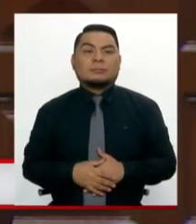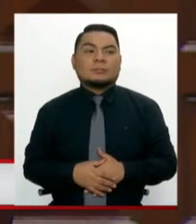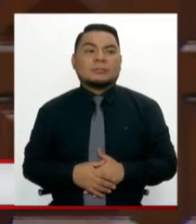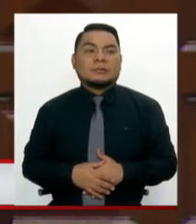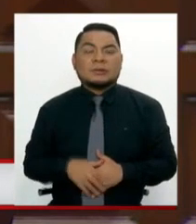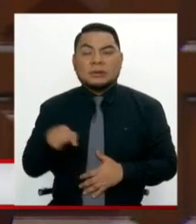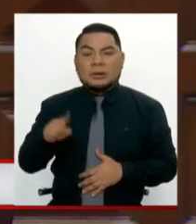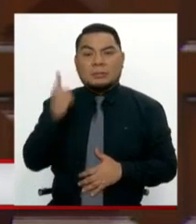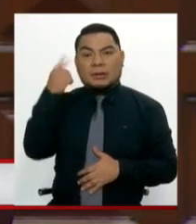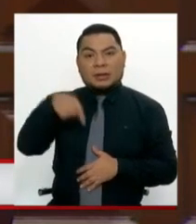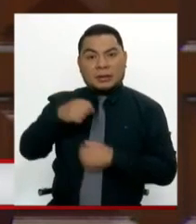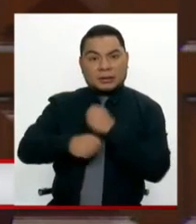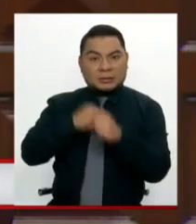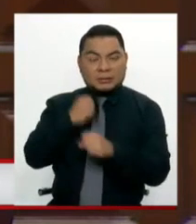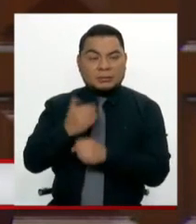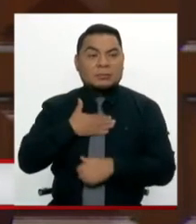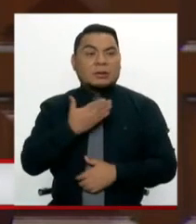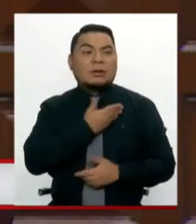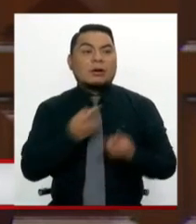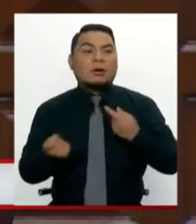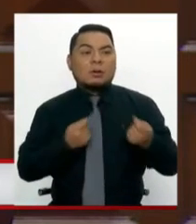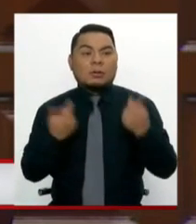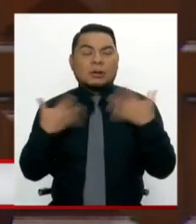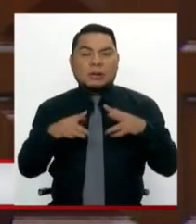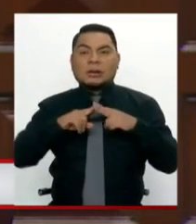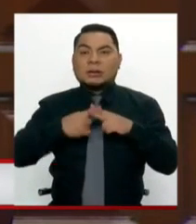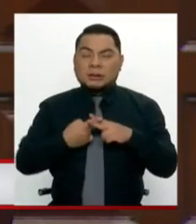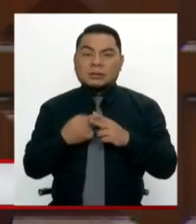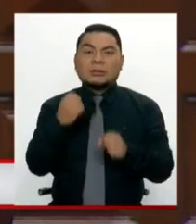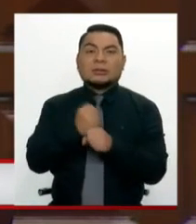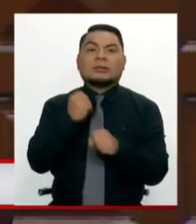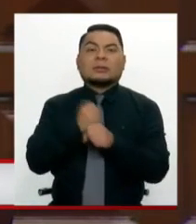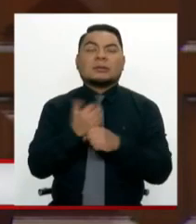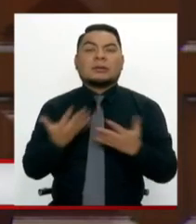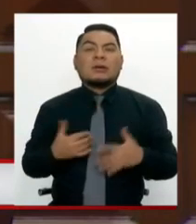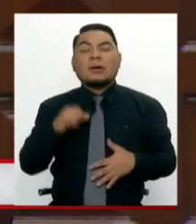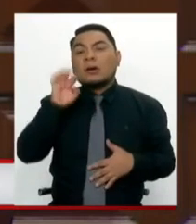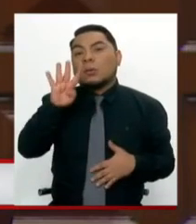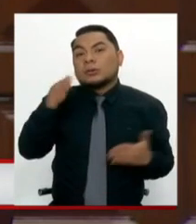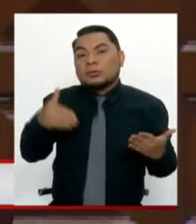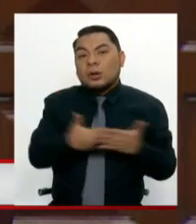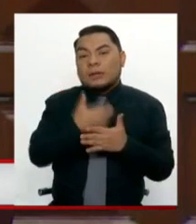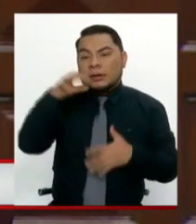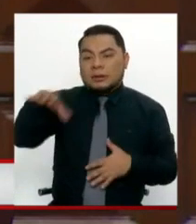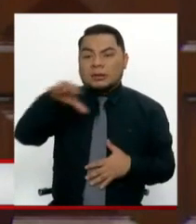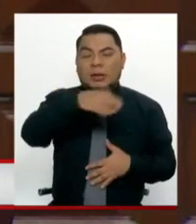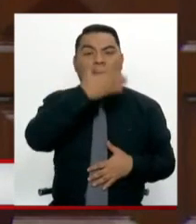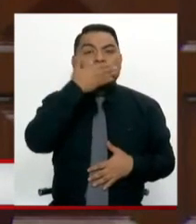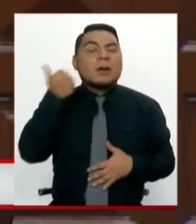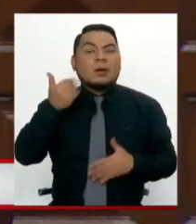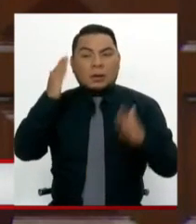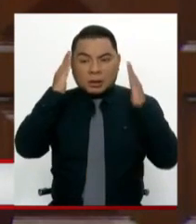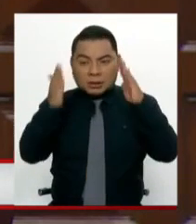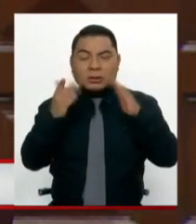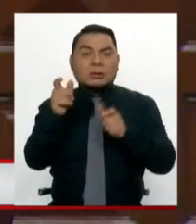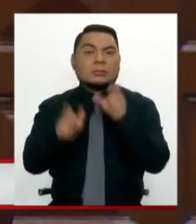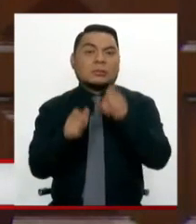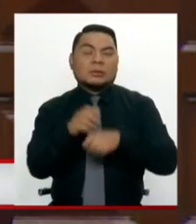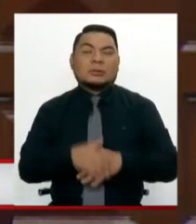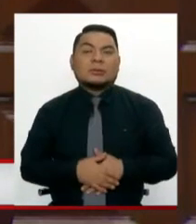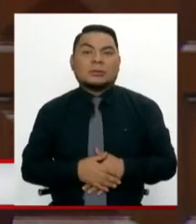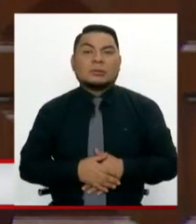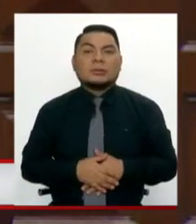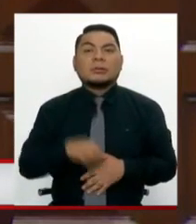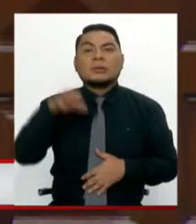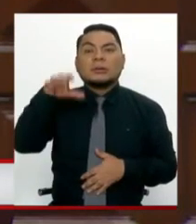En este primer año de gobierno se han iniciado las operaciones de 4 nuevos centros de mejor atención al ciudadano,